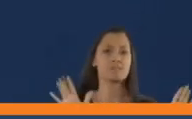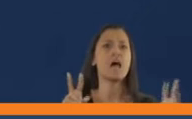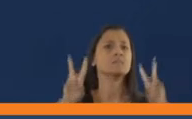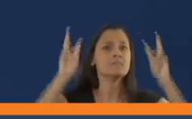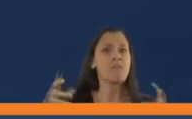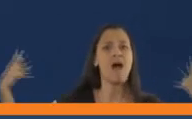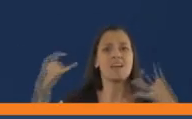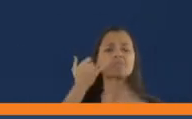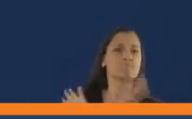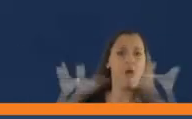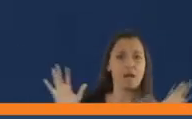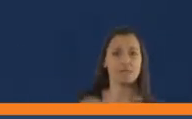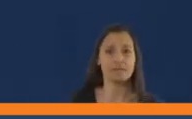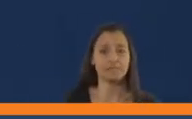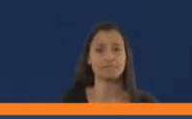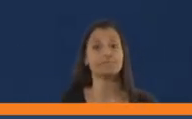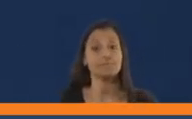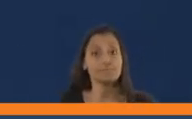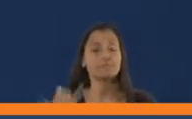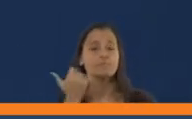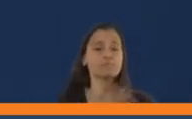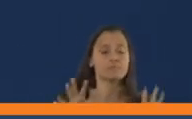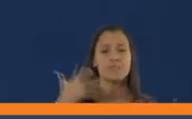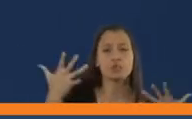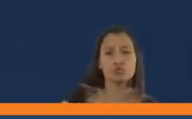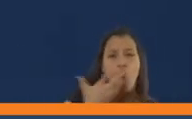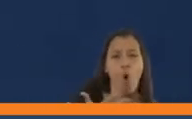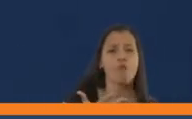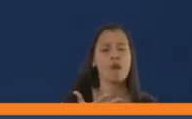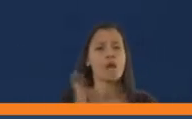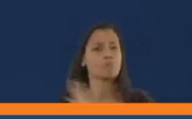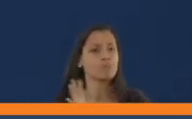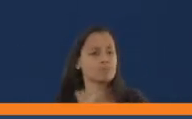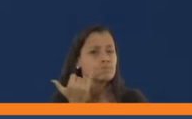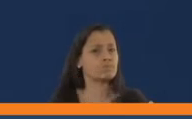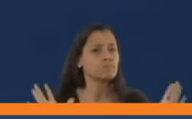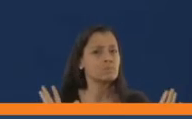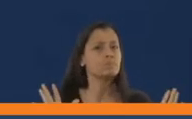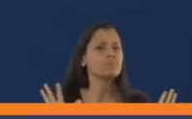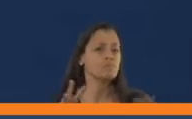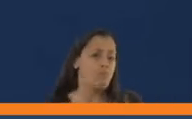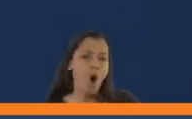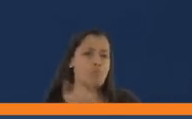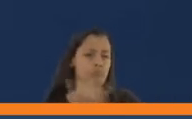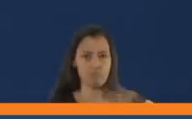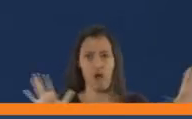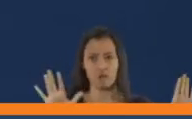catástrofe bélica sin humillaciones ni deseos de dominación